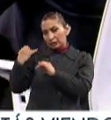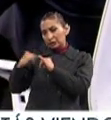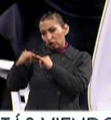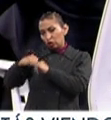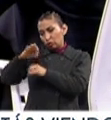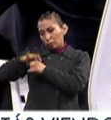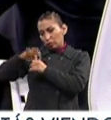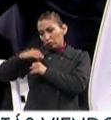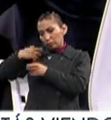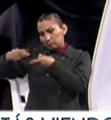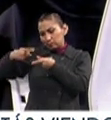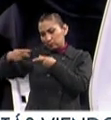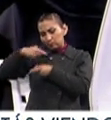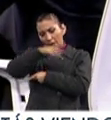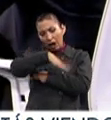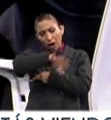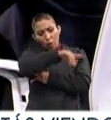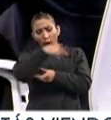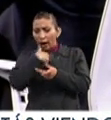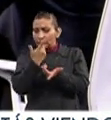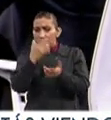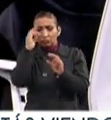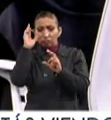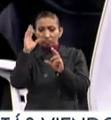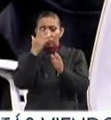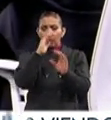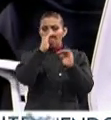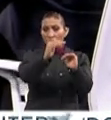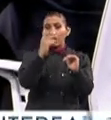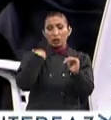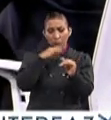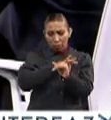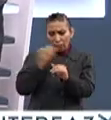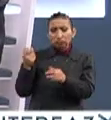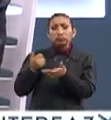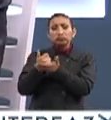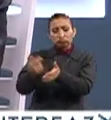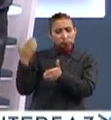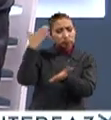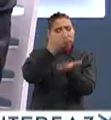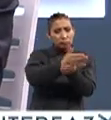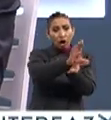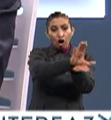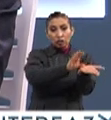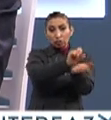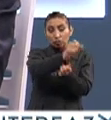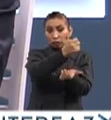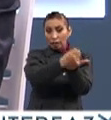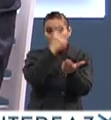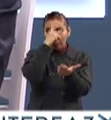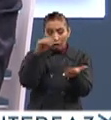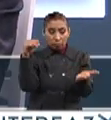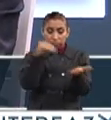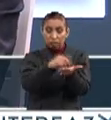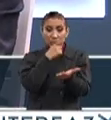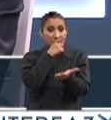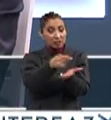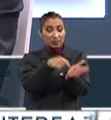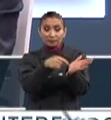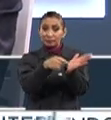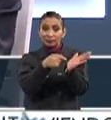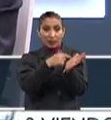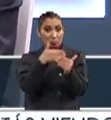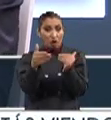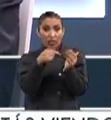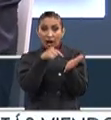Electoral, tienen pues espacios bloqueados y garantizados para que puedan llegar. La Constitución de la Ciudad de México es una de las primeras constituciones